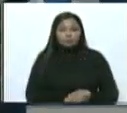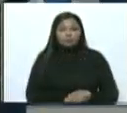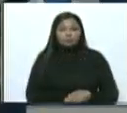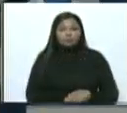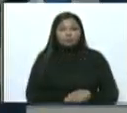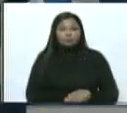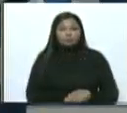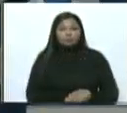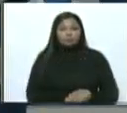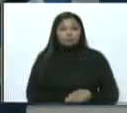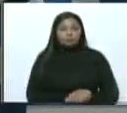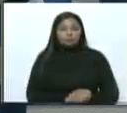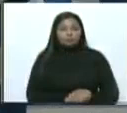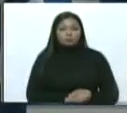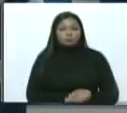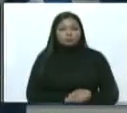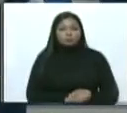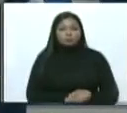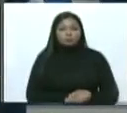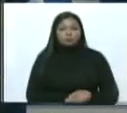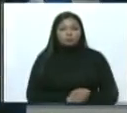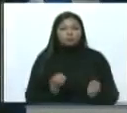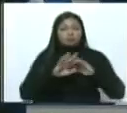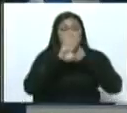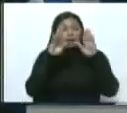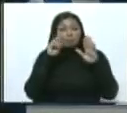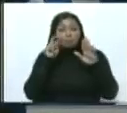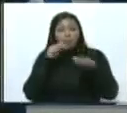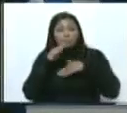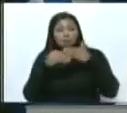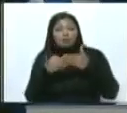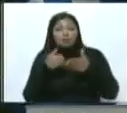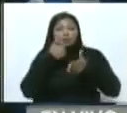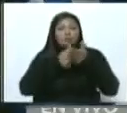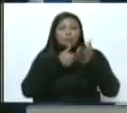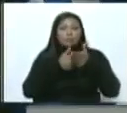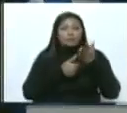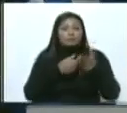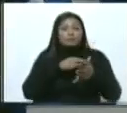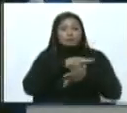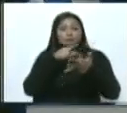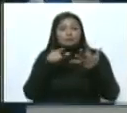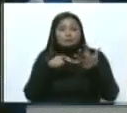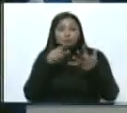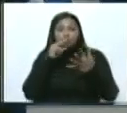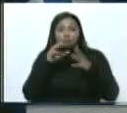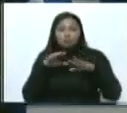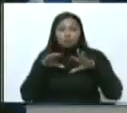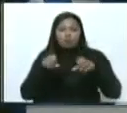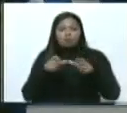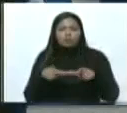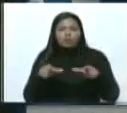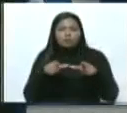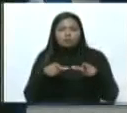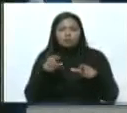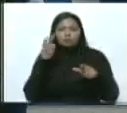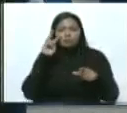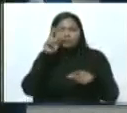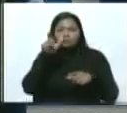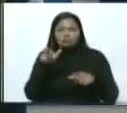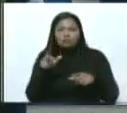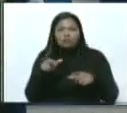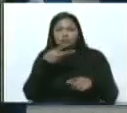Y obviamente también el combate sin cuartel a los traficantes de drogas, sean estos quienes fuesen,